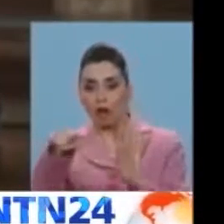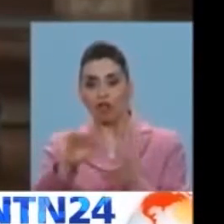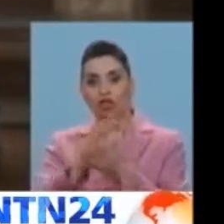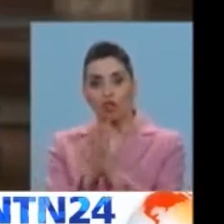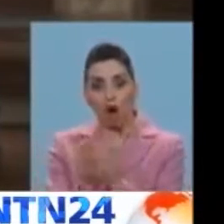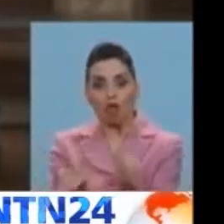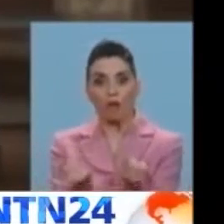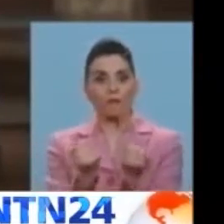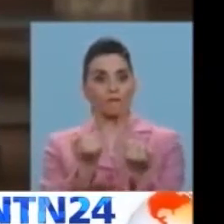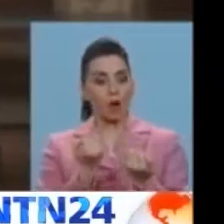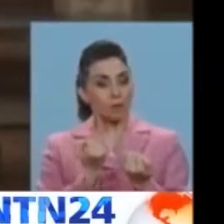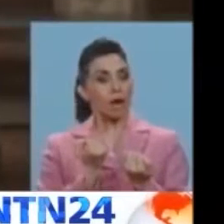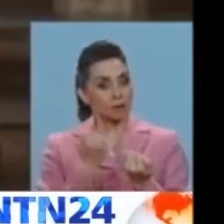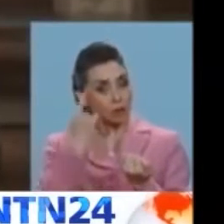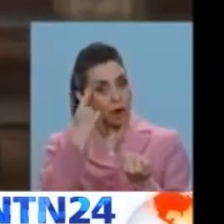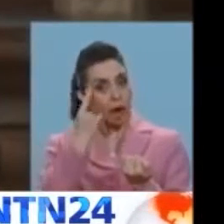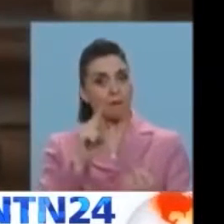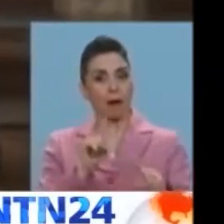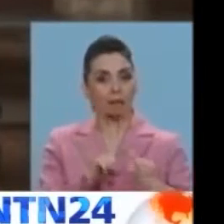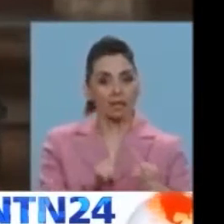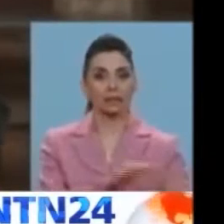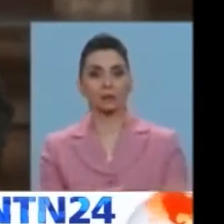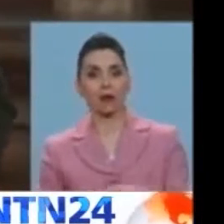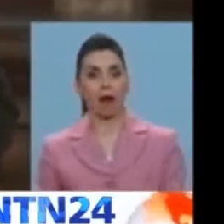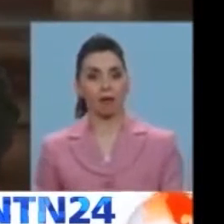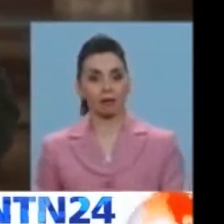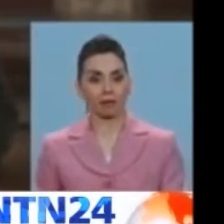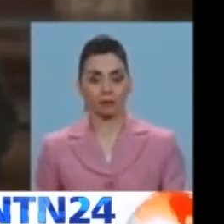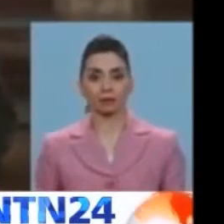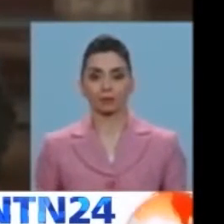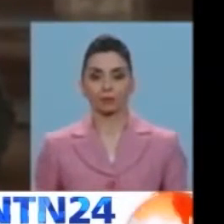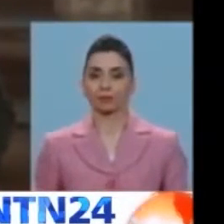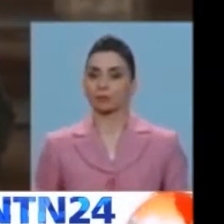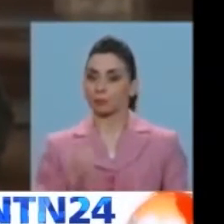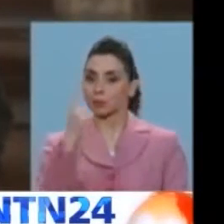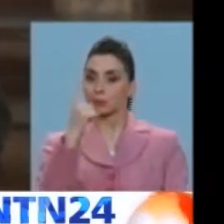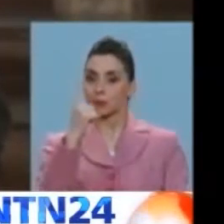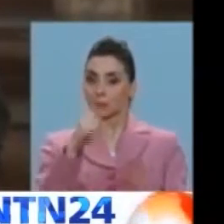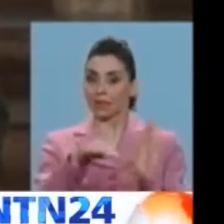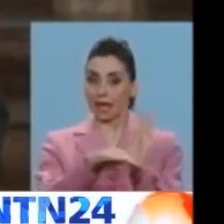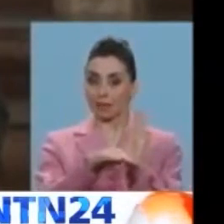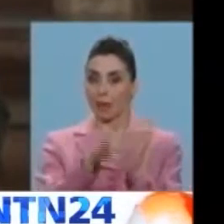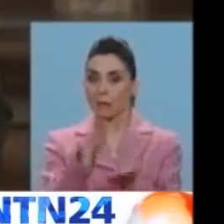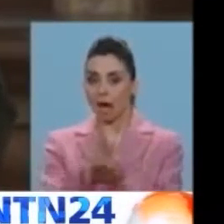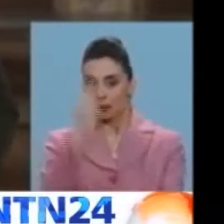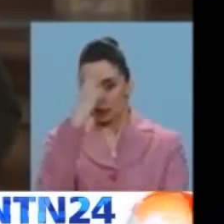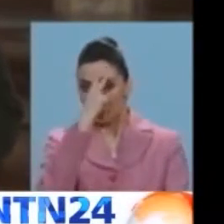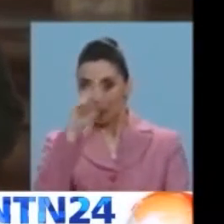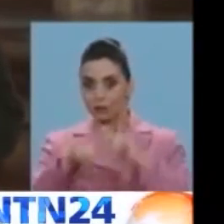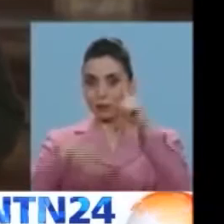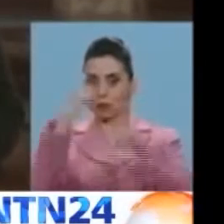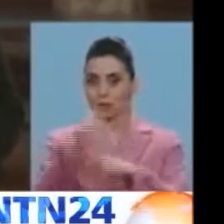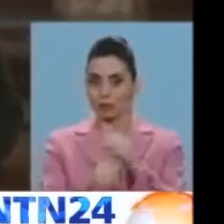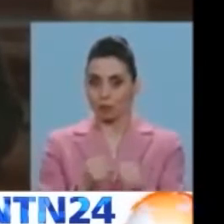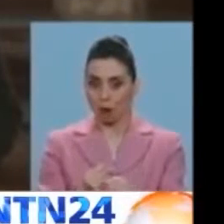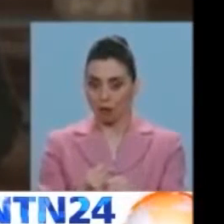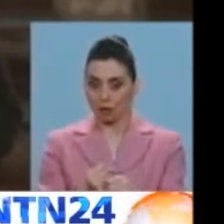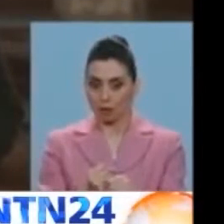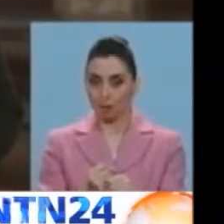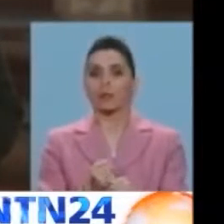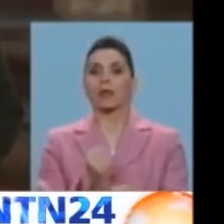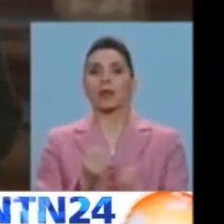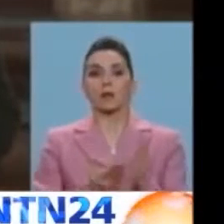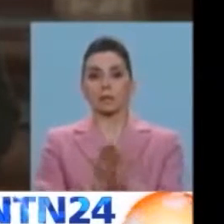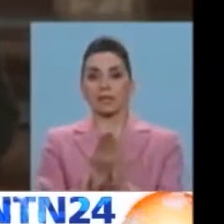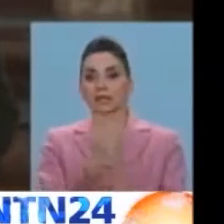tengamos la información necesaria para involucrarnos activamente. Este primer momento durará hasta marzo del próximo año. A partir